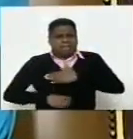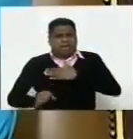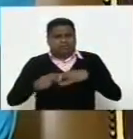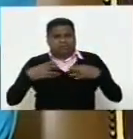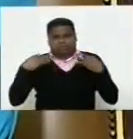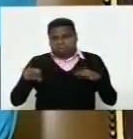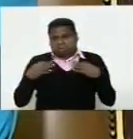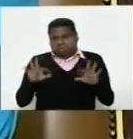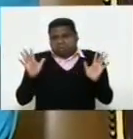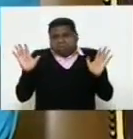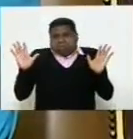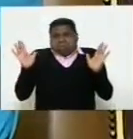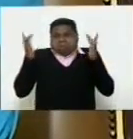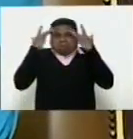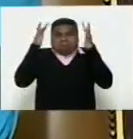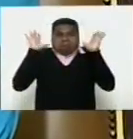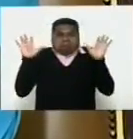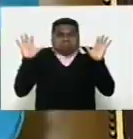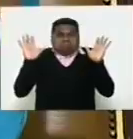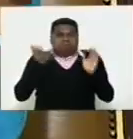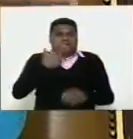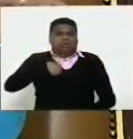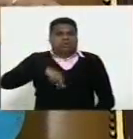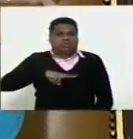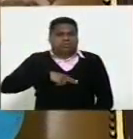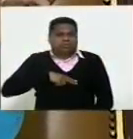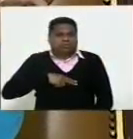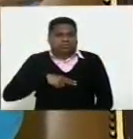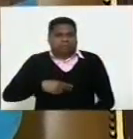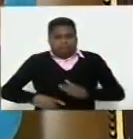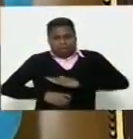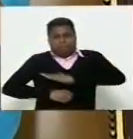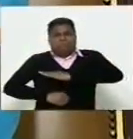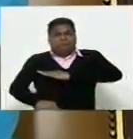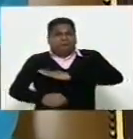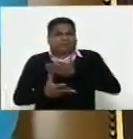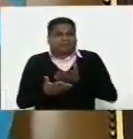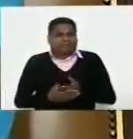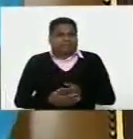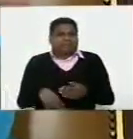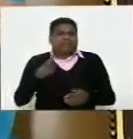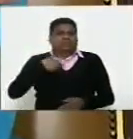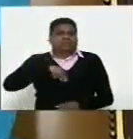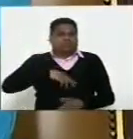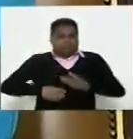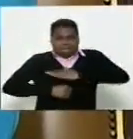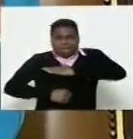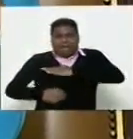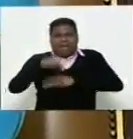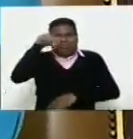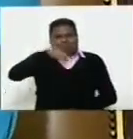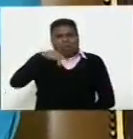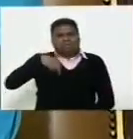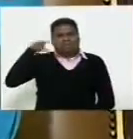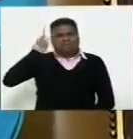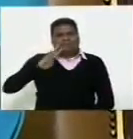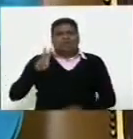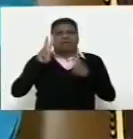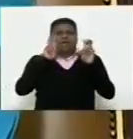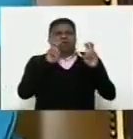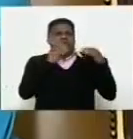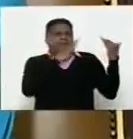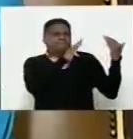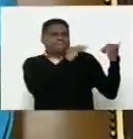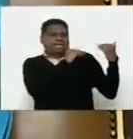bueno, es que no te has dado cuenta que nosotros estamos de parto, nosotros estamos pariendo en Venezuela una nueva esperanza para